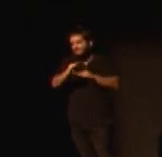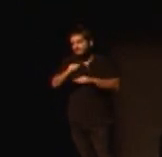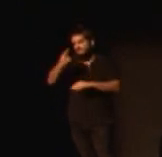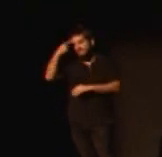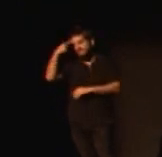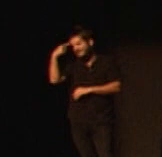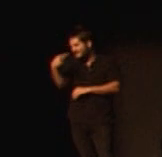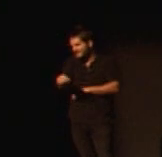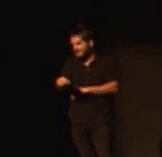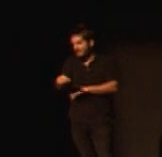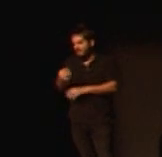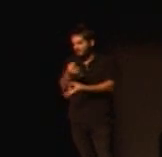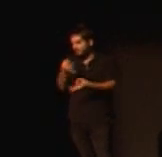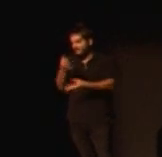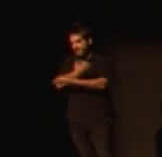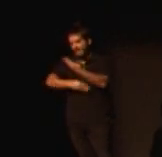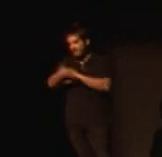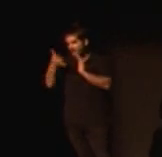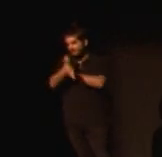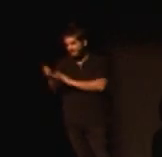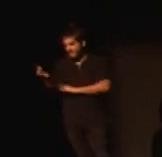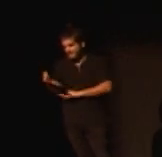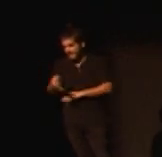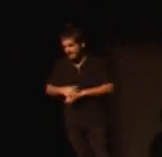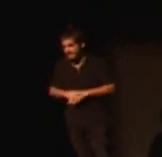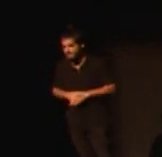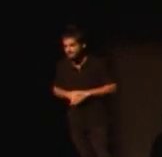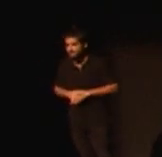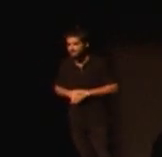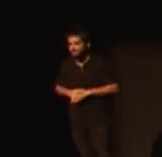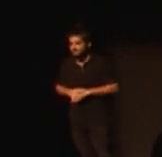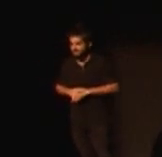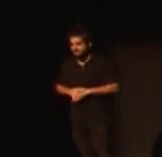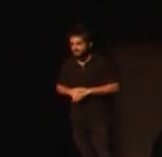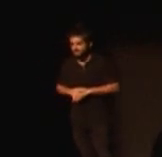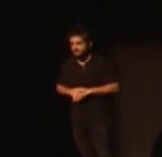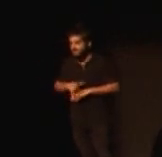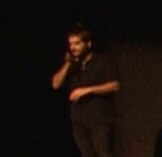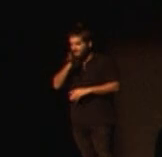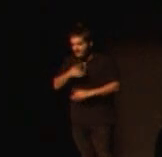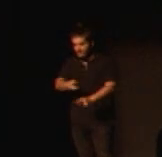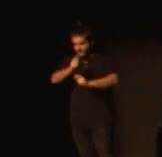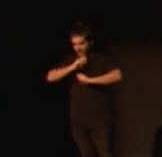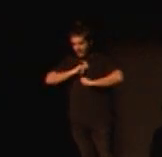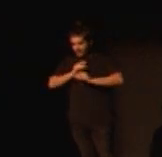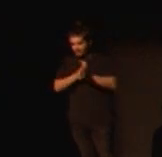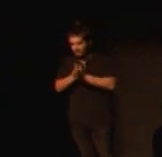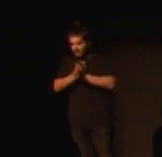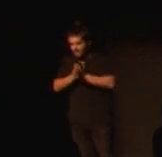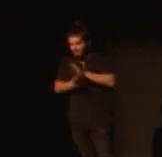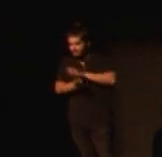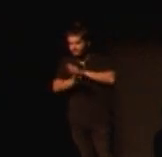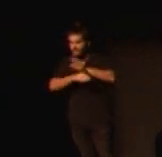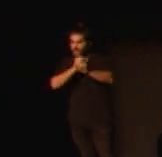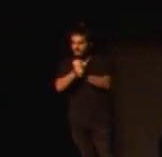quedan aún por venir. Su apoyo, dedicación, inspiración y orientación han sido los pilares fundamentales para cada uno de los pasos de